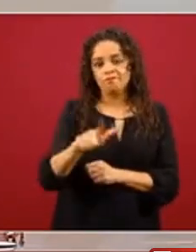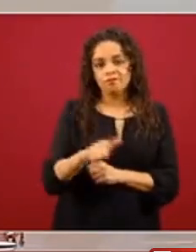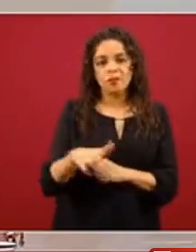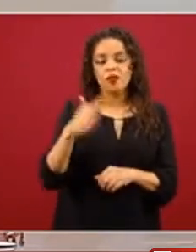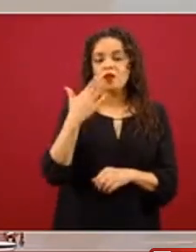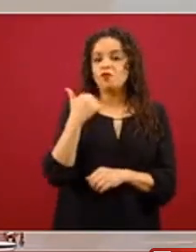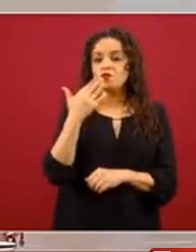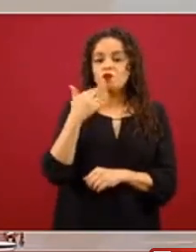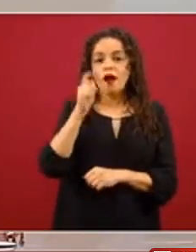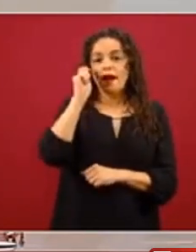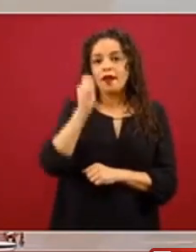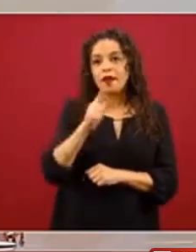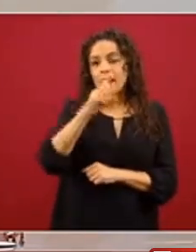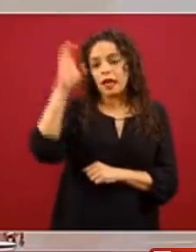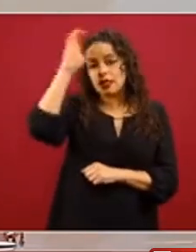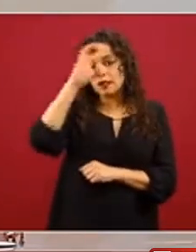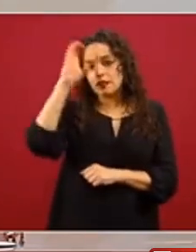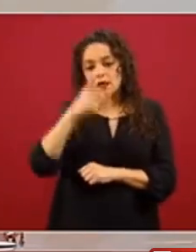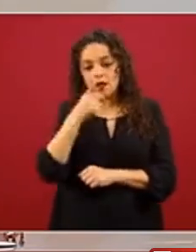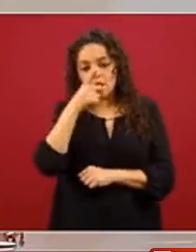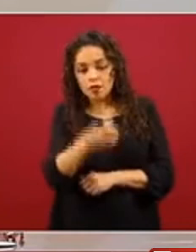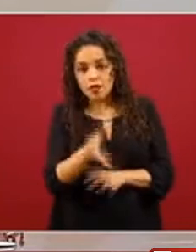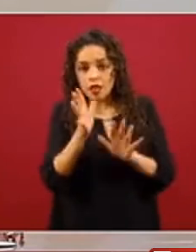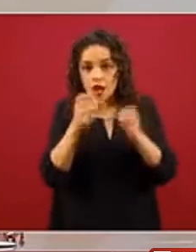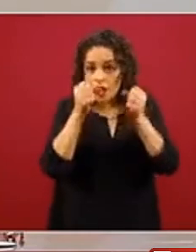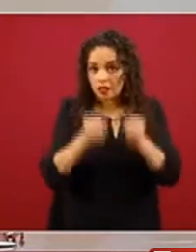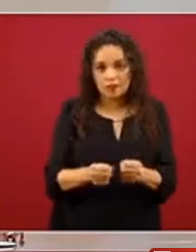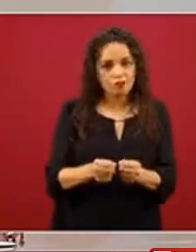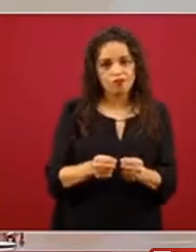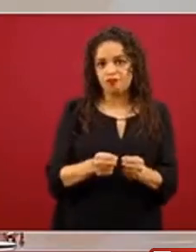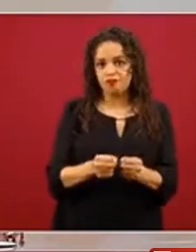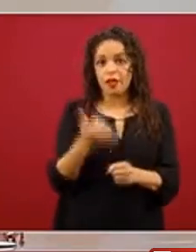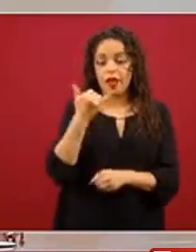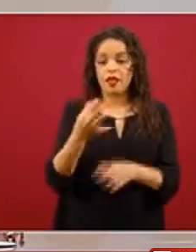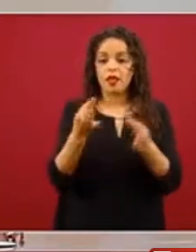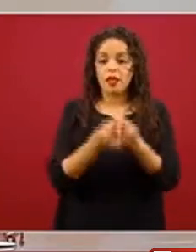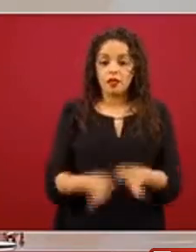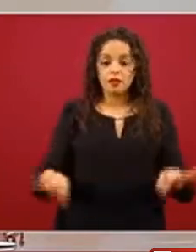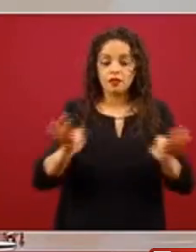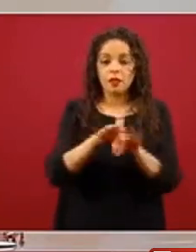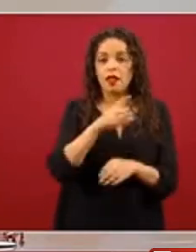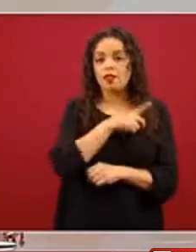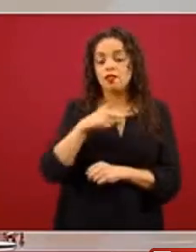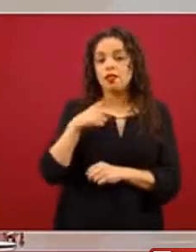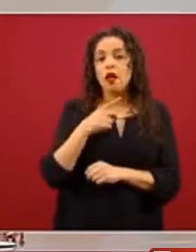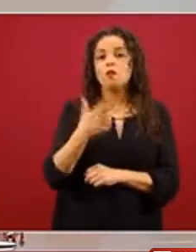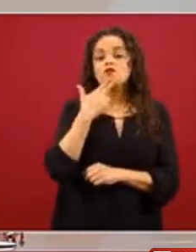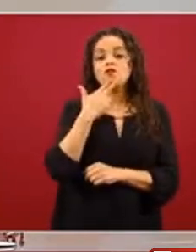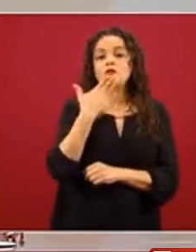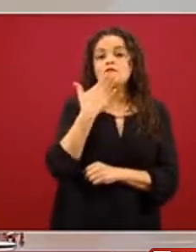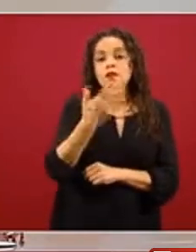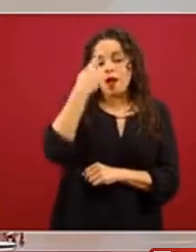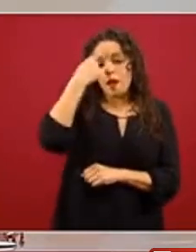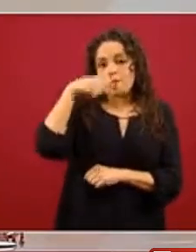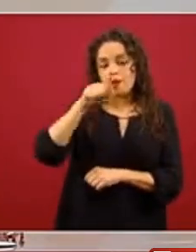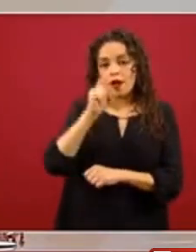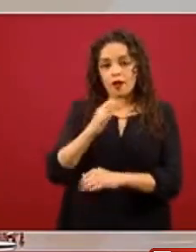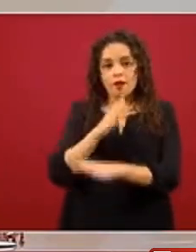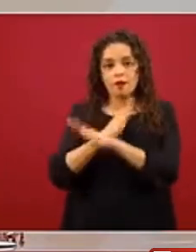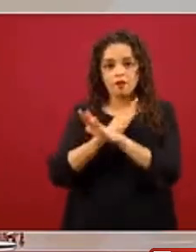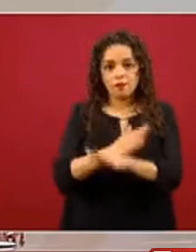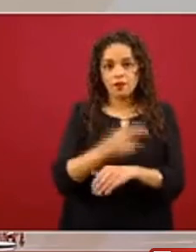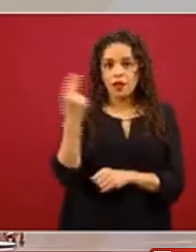científico, y es indispensable para hacer un buen uso de los instrumentos de prevención que tengamos la información